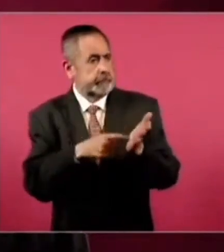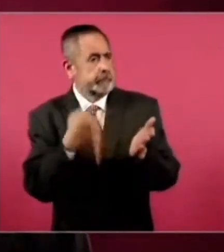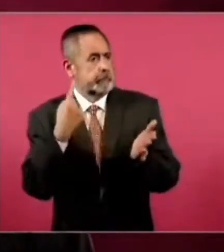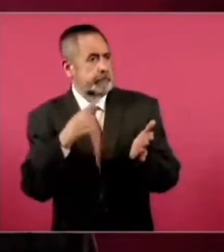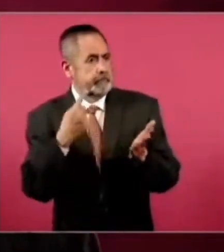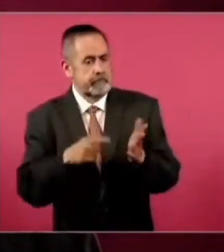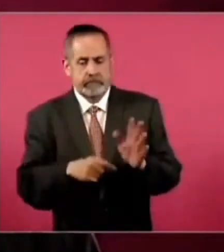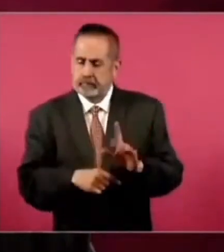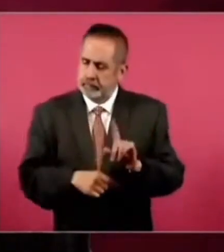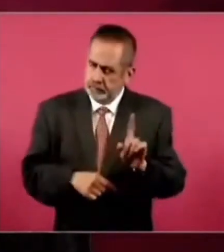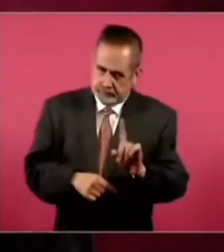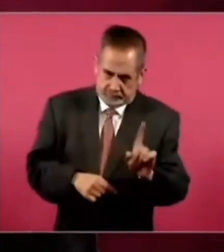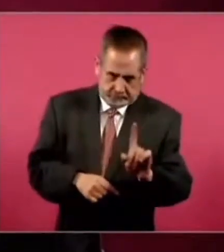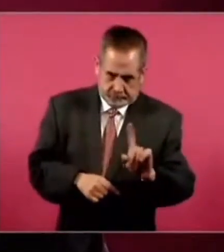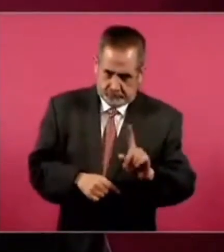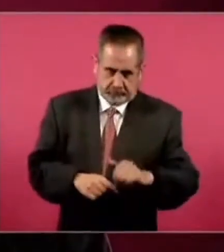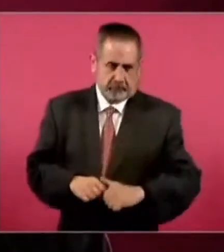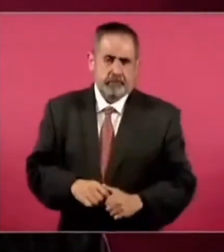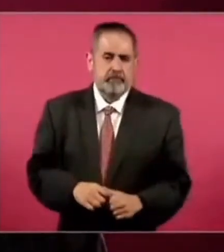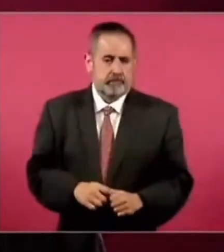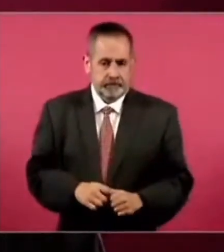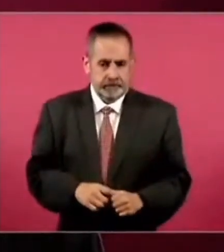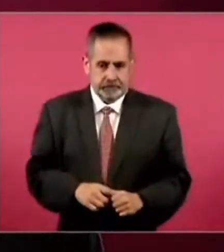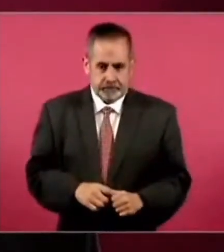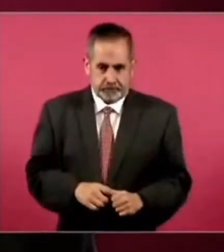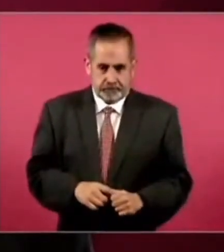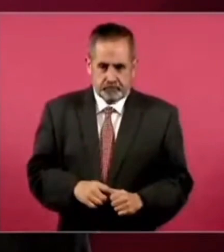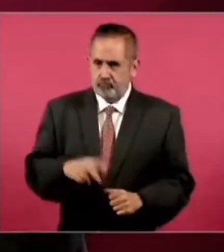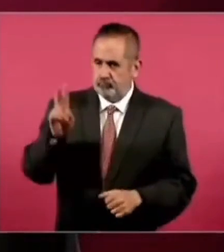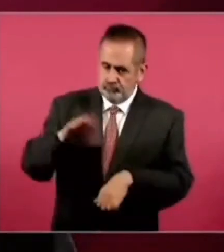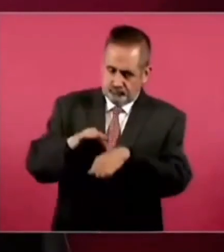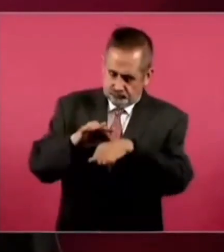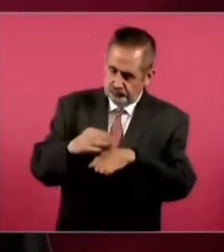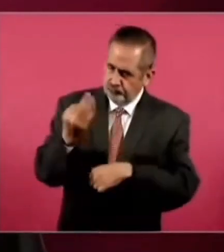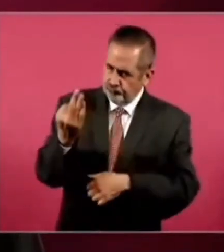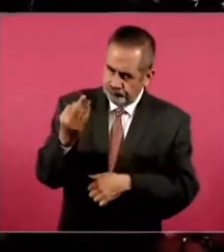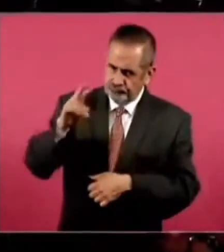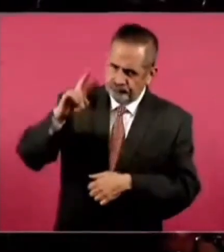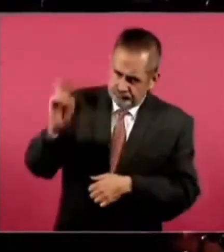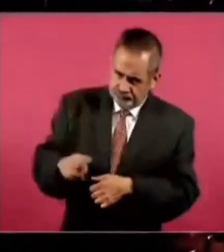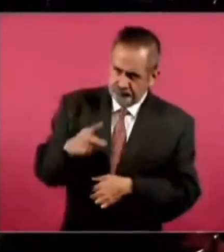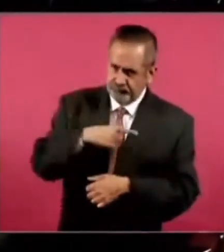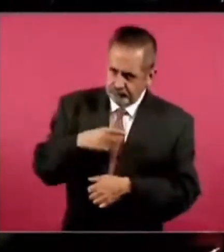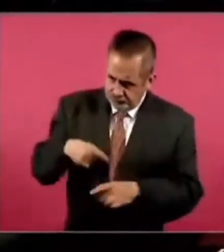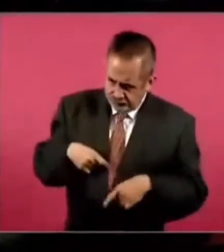no es lo teórico, es lo práctico.